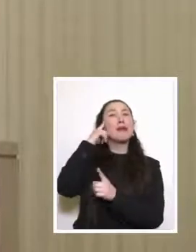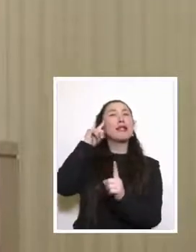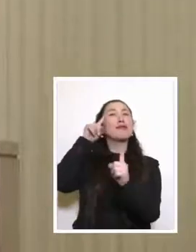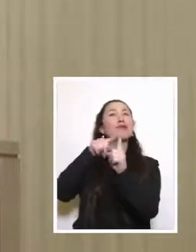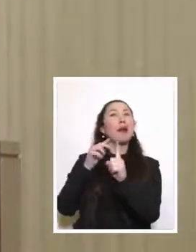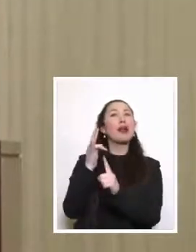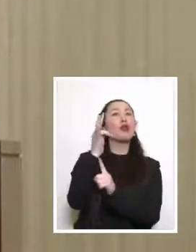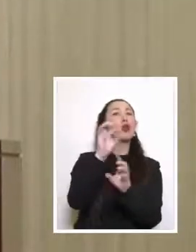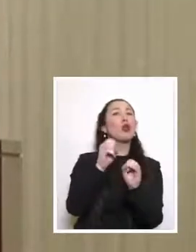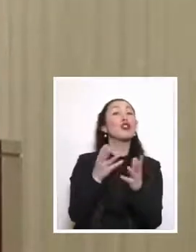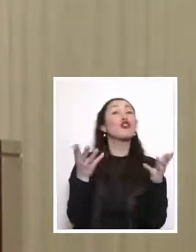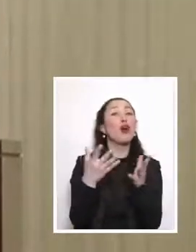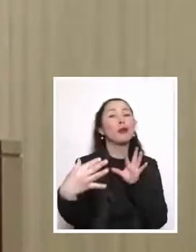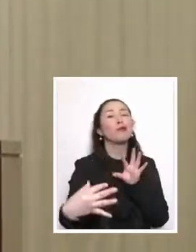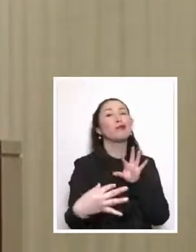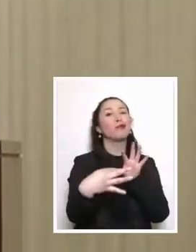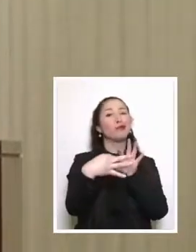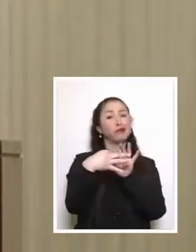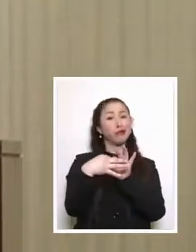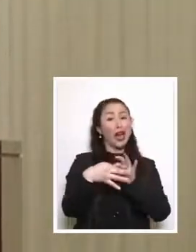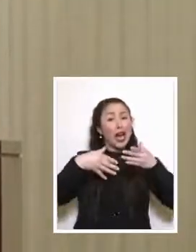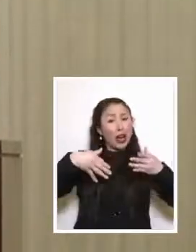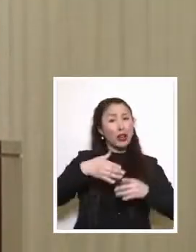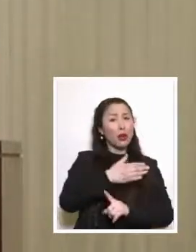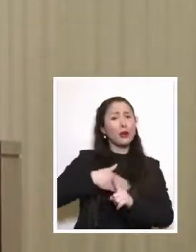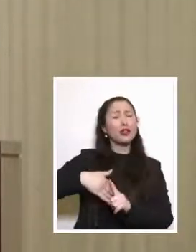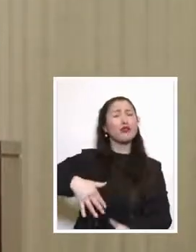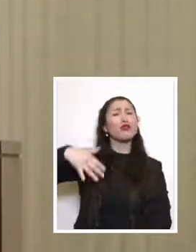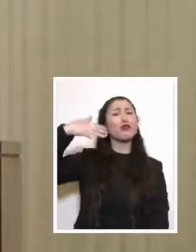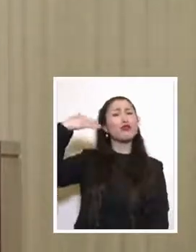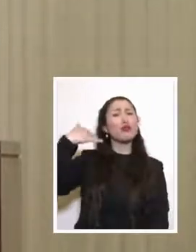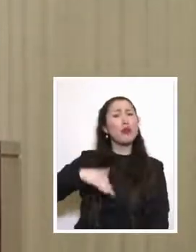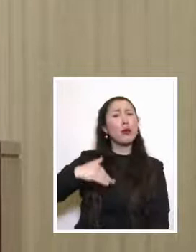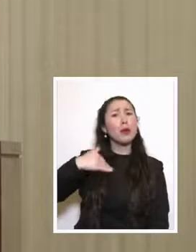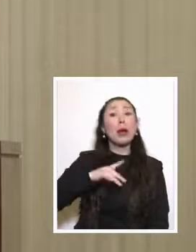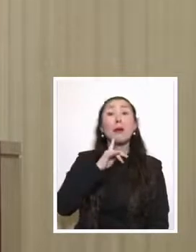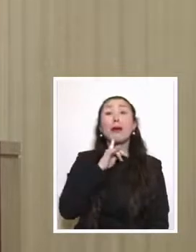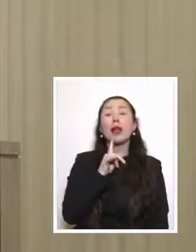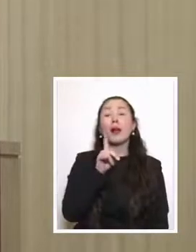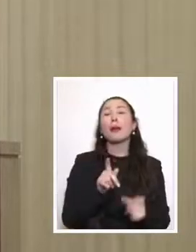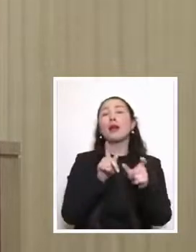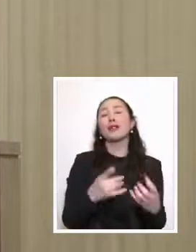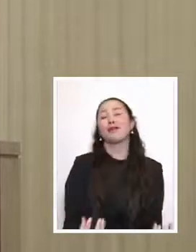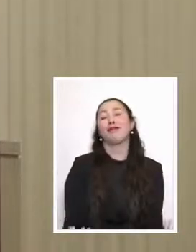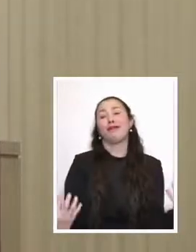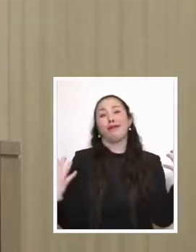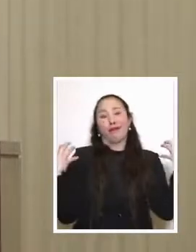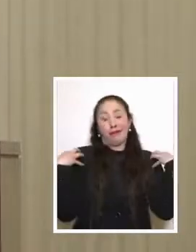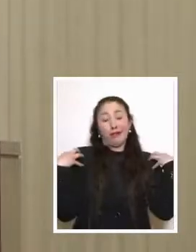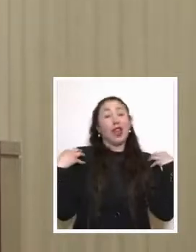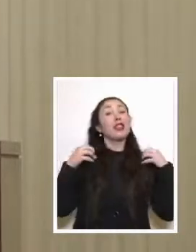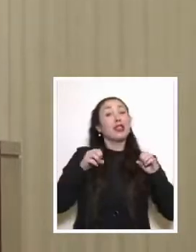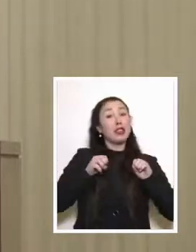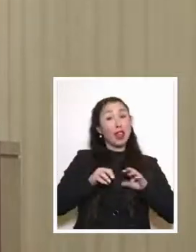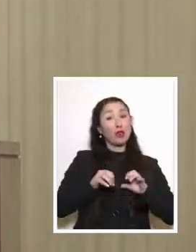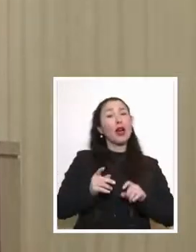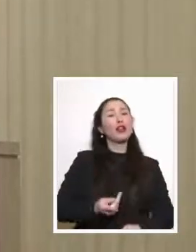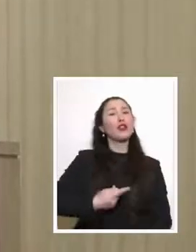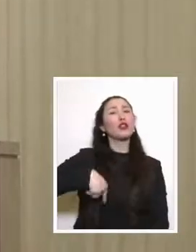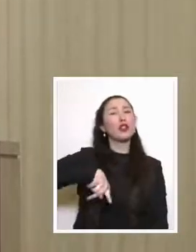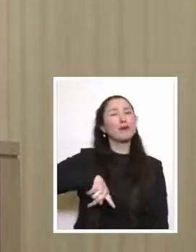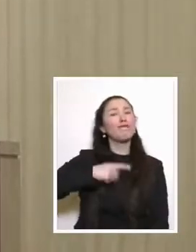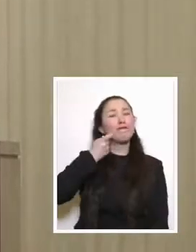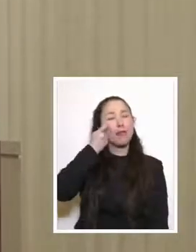futuro, llega en un momento clave para quienes tenemos la responsabilidad de educar. Estamos